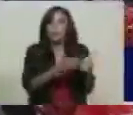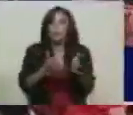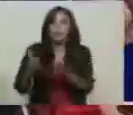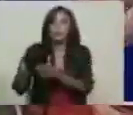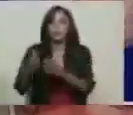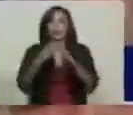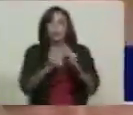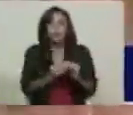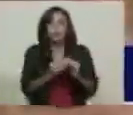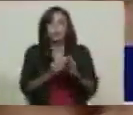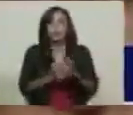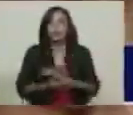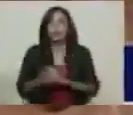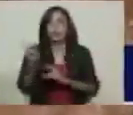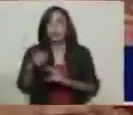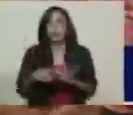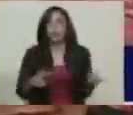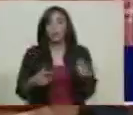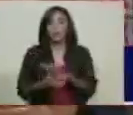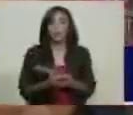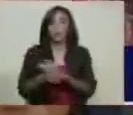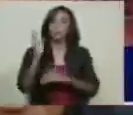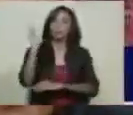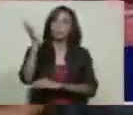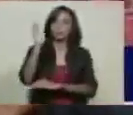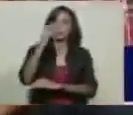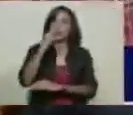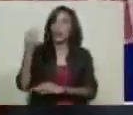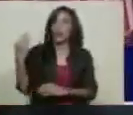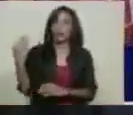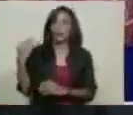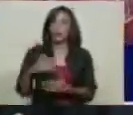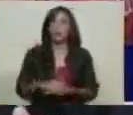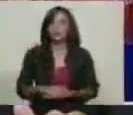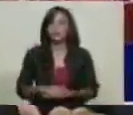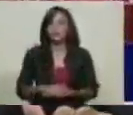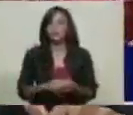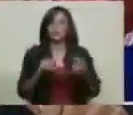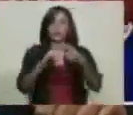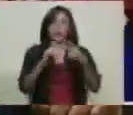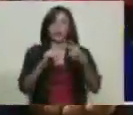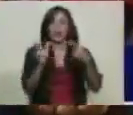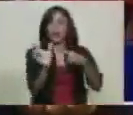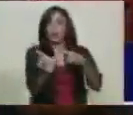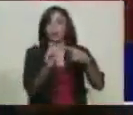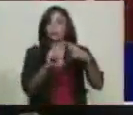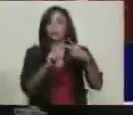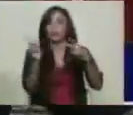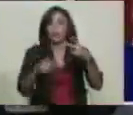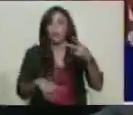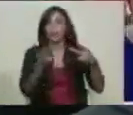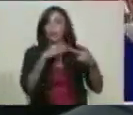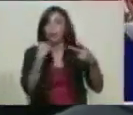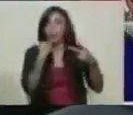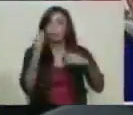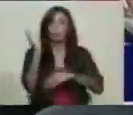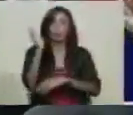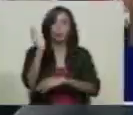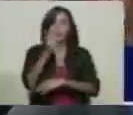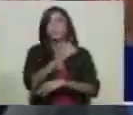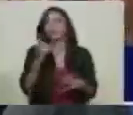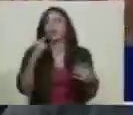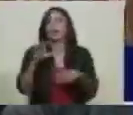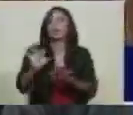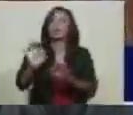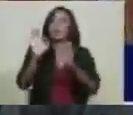así como la plenaria del Congreso del Partido y de la Juventud lo decidió, usted quedó ratificado de manera unánime y